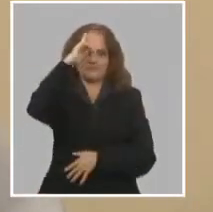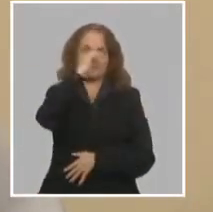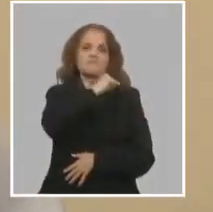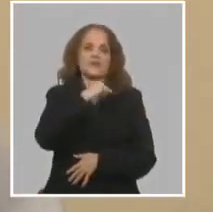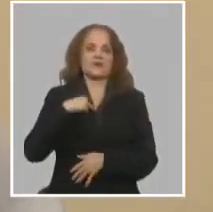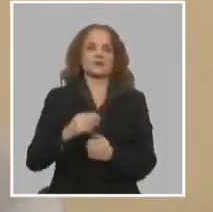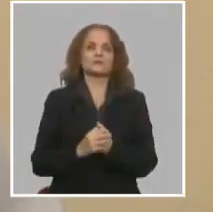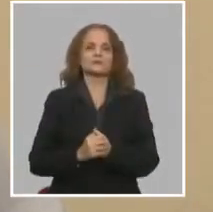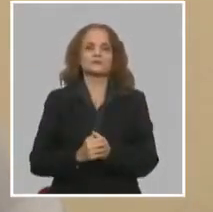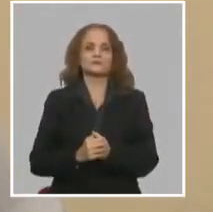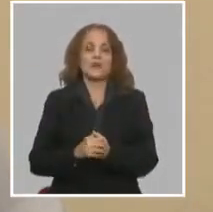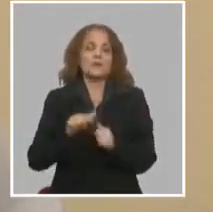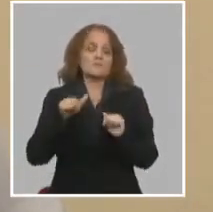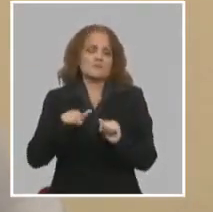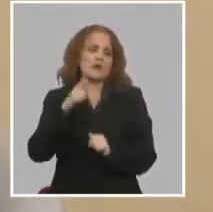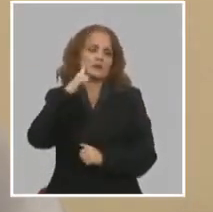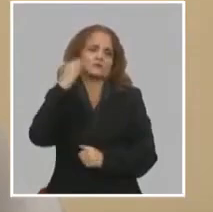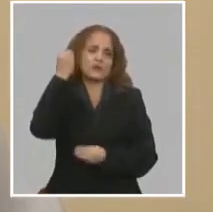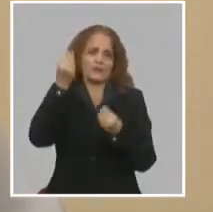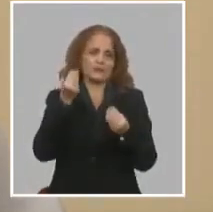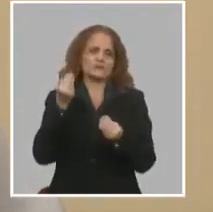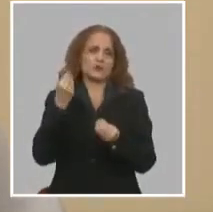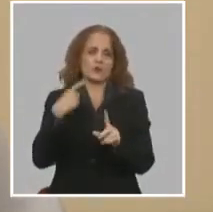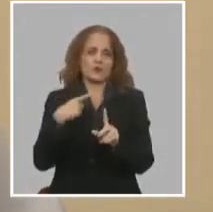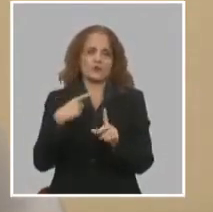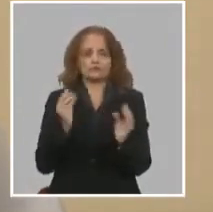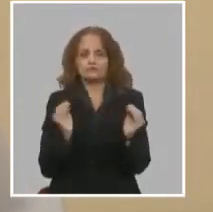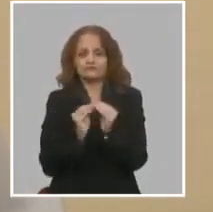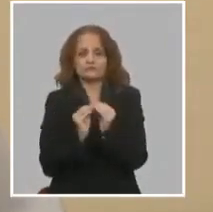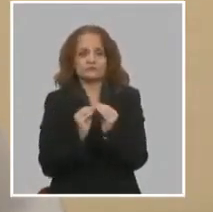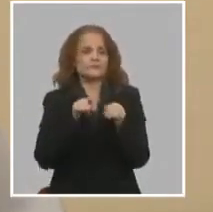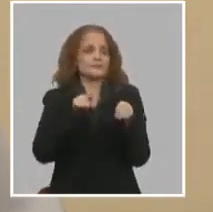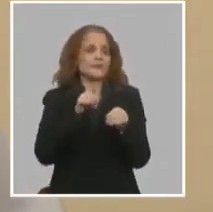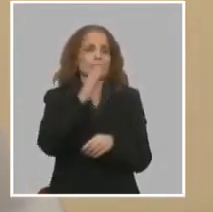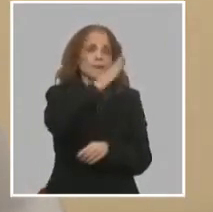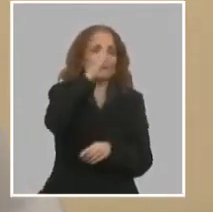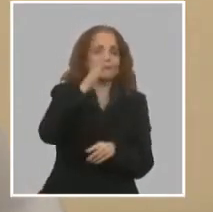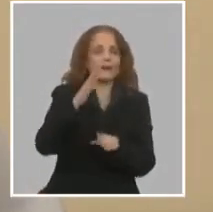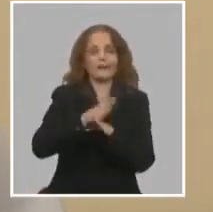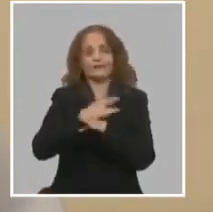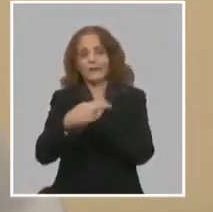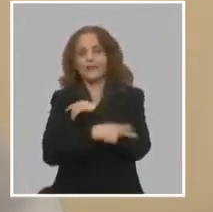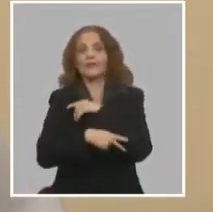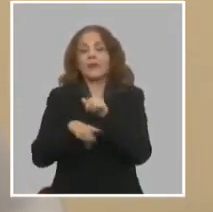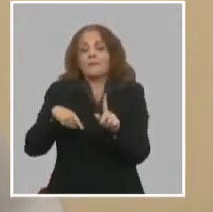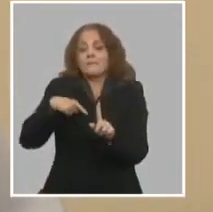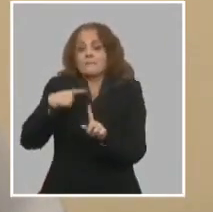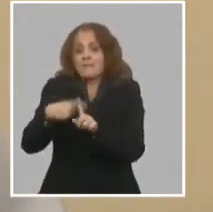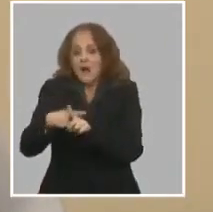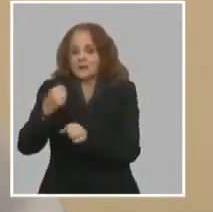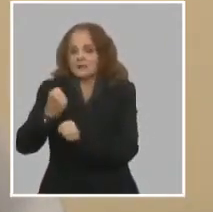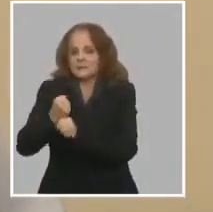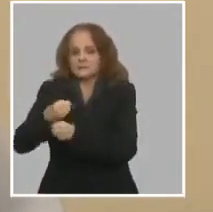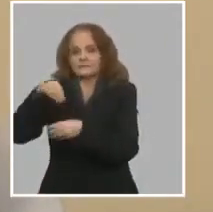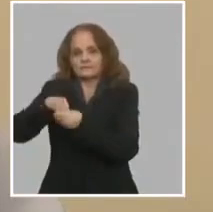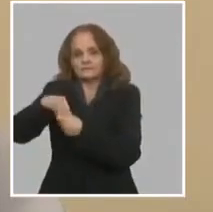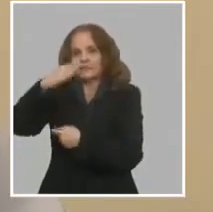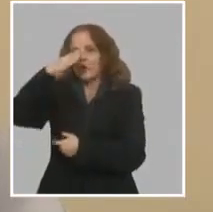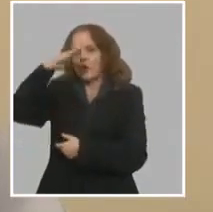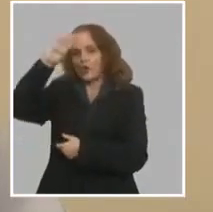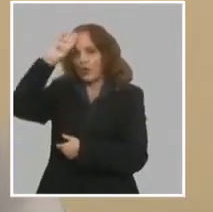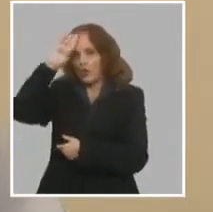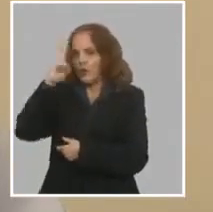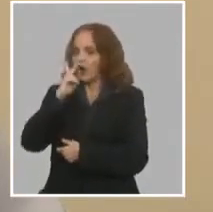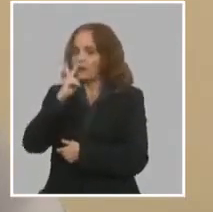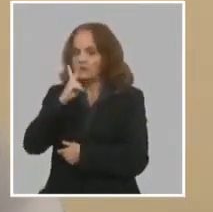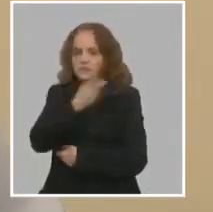haber estado en otras misiones y de tener la experiencia de ser una doctora cubana ahora trabajando también en función, siempre he trabajado en